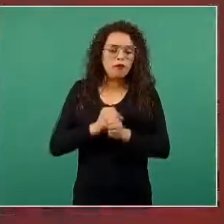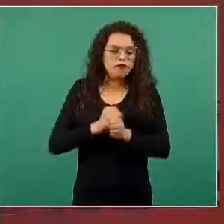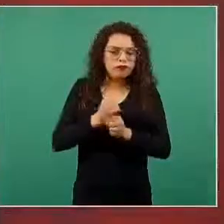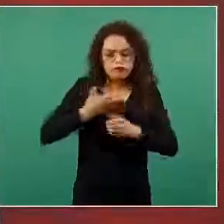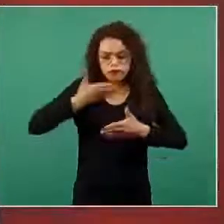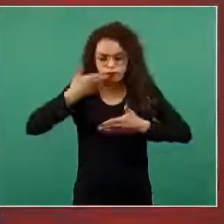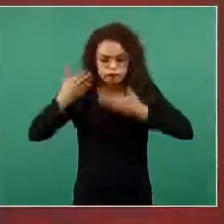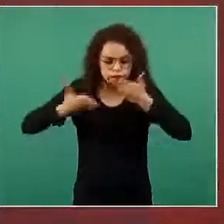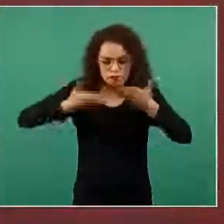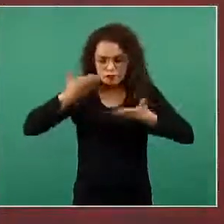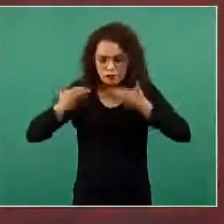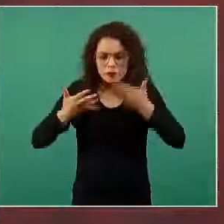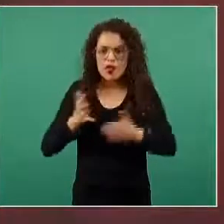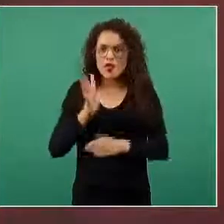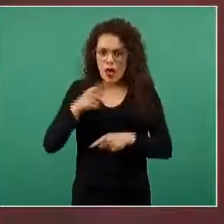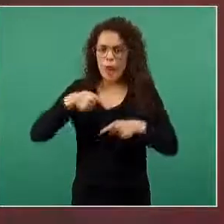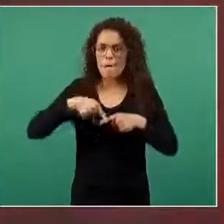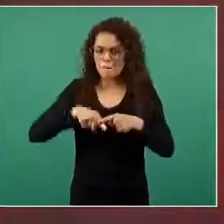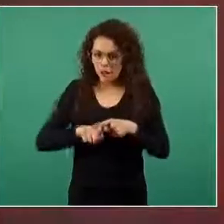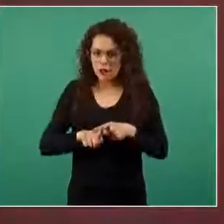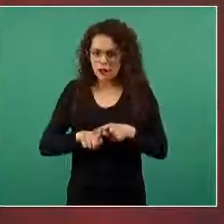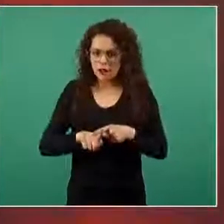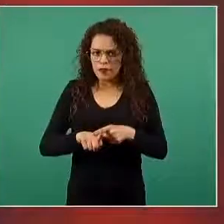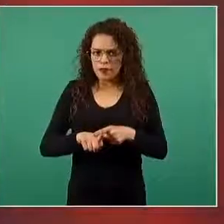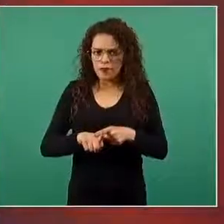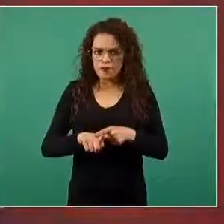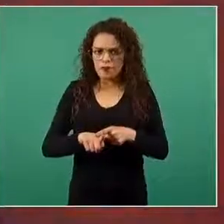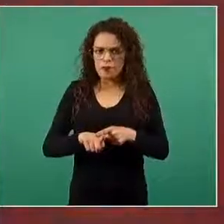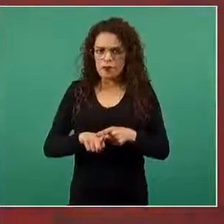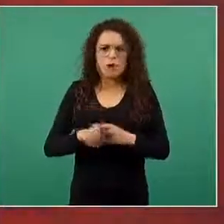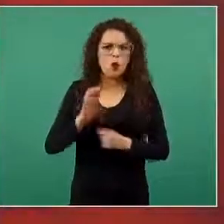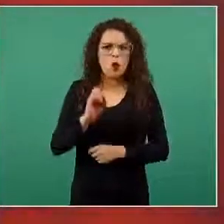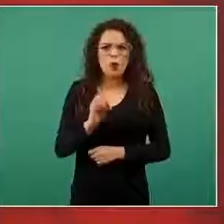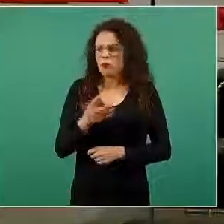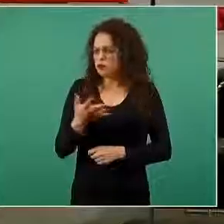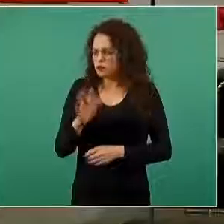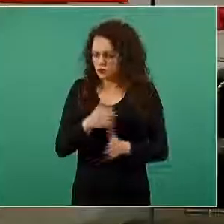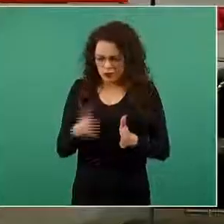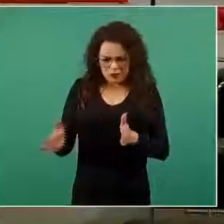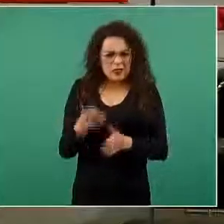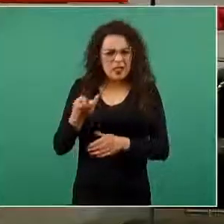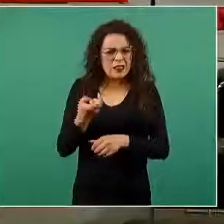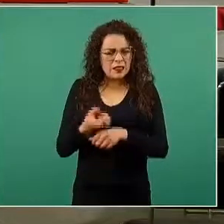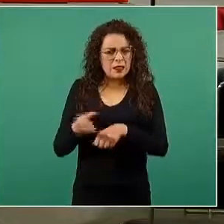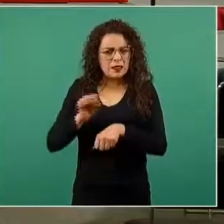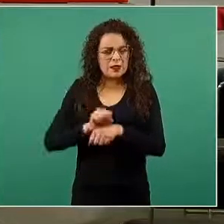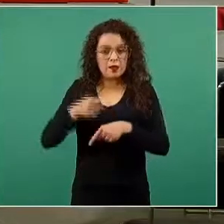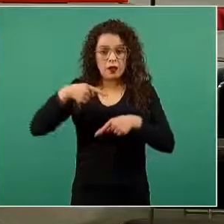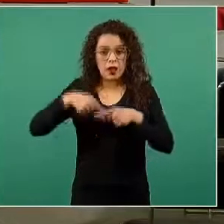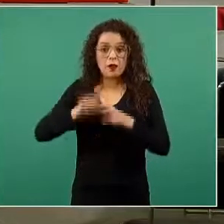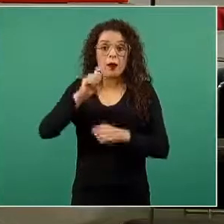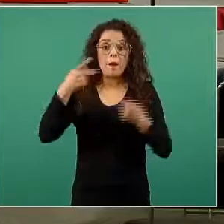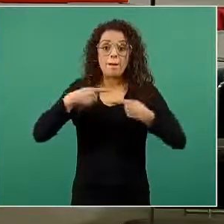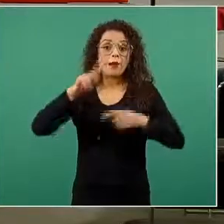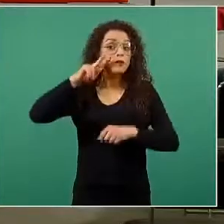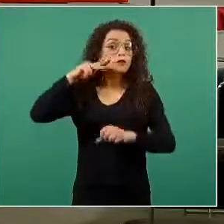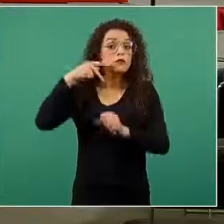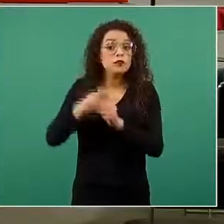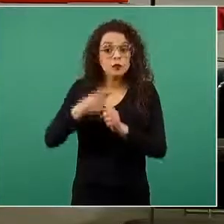se empezó a inocular, o se empezará, me parece que es esta misma semana, a las personas voluntarias del ensayo fase